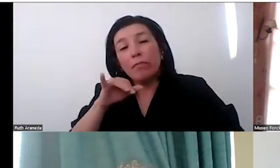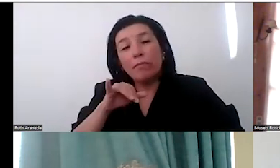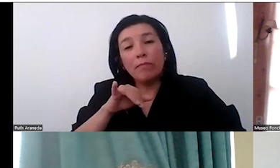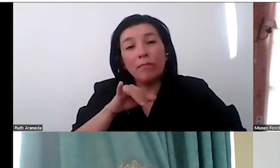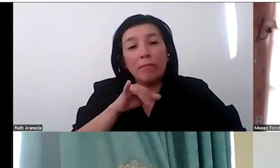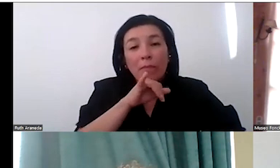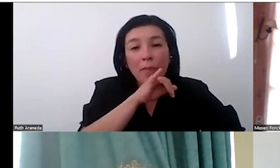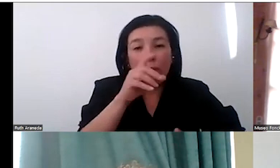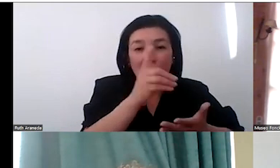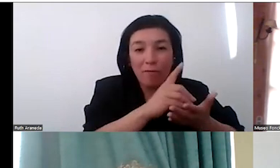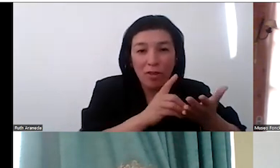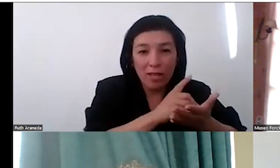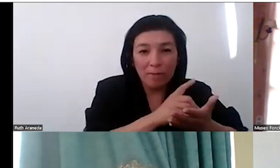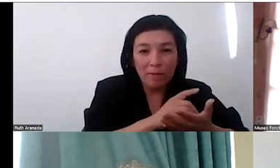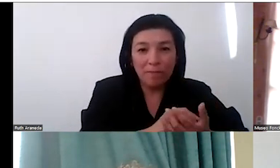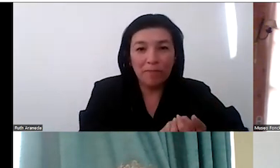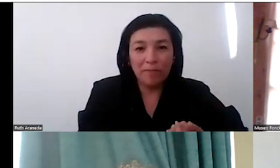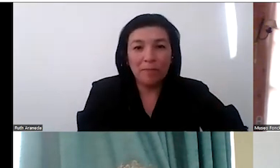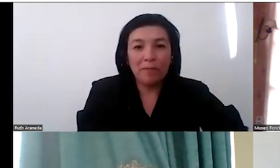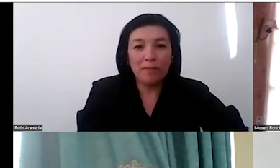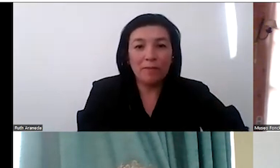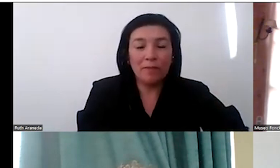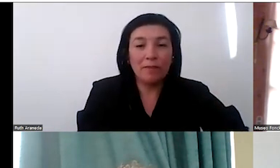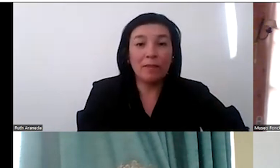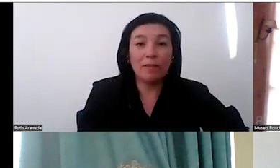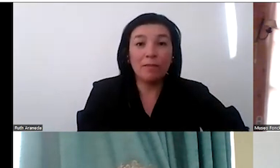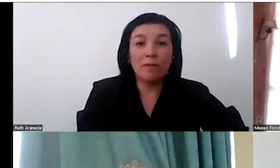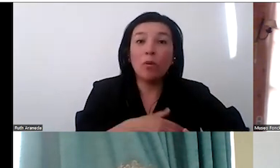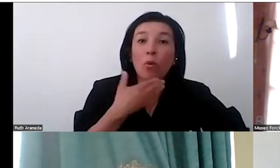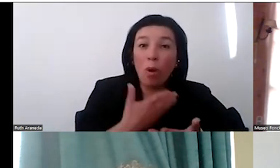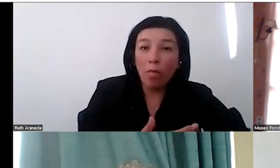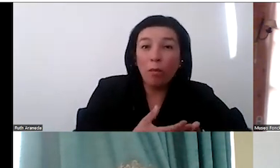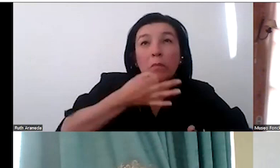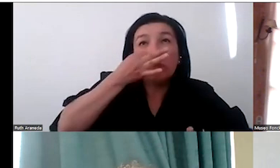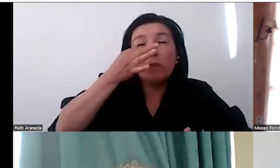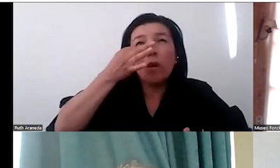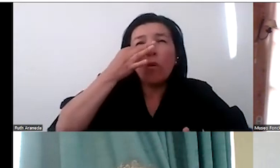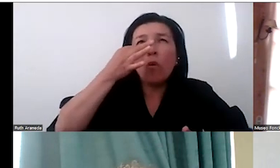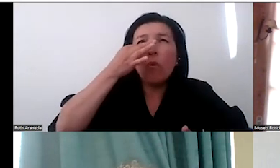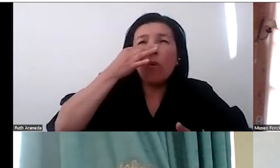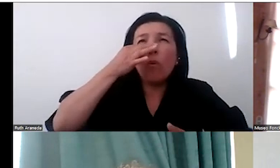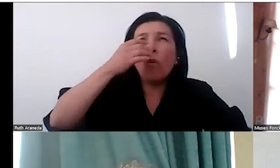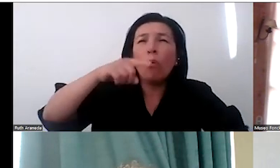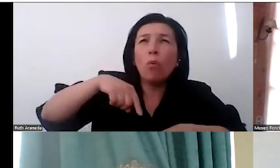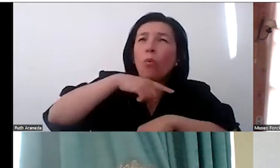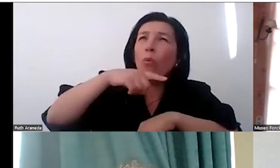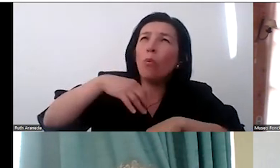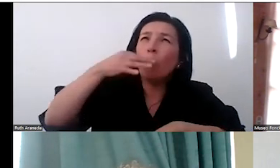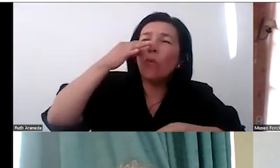lo que vamos a dibujar, ¿cierto? Entonces, al observar tanto, de repente nos damos cuenta de